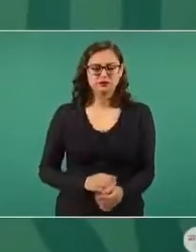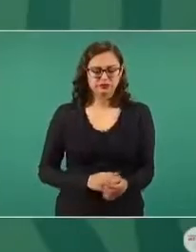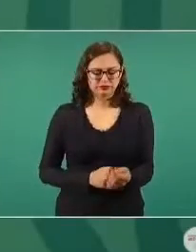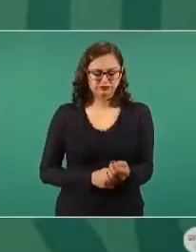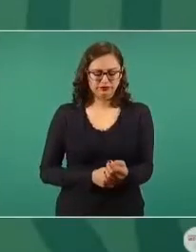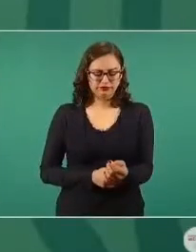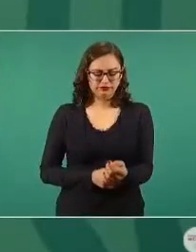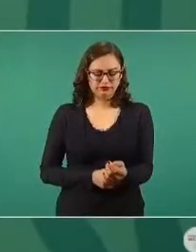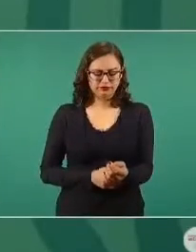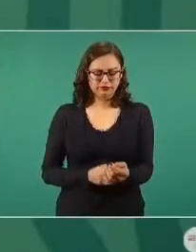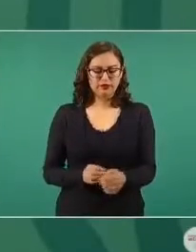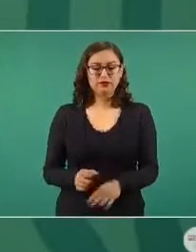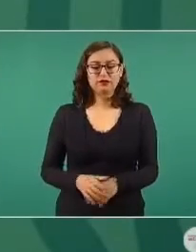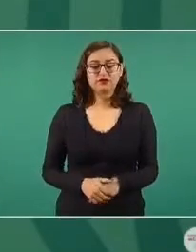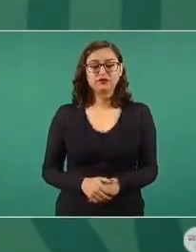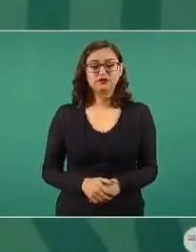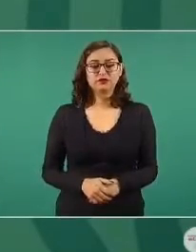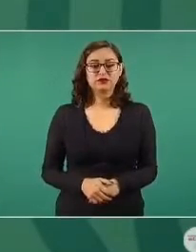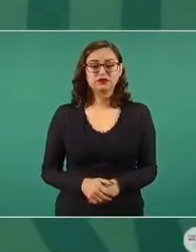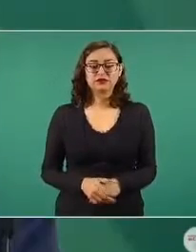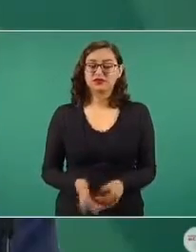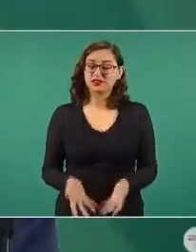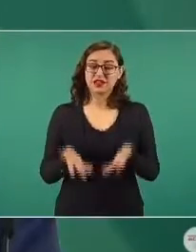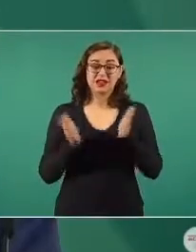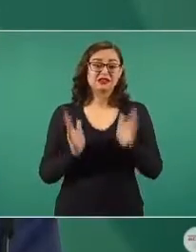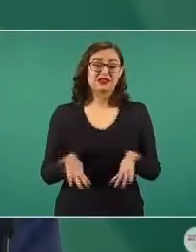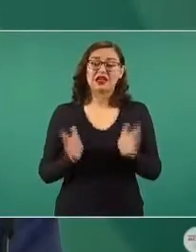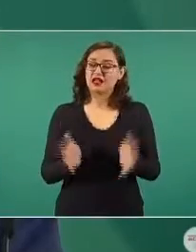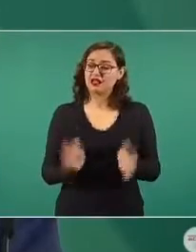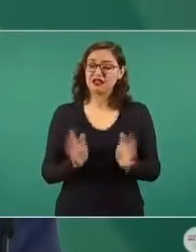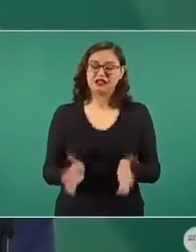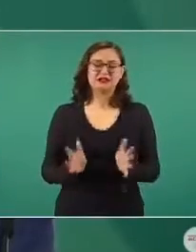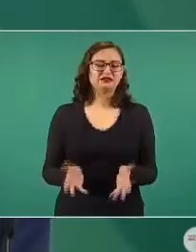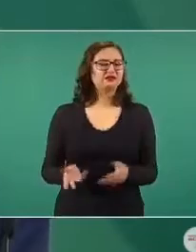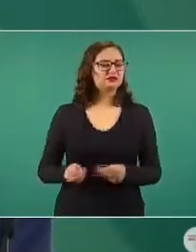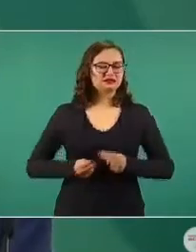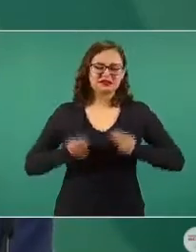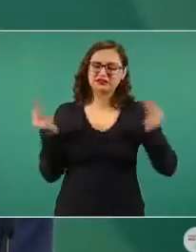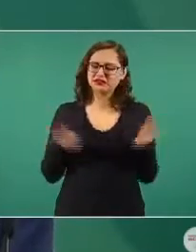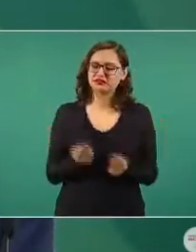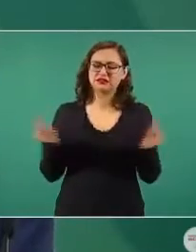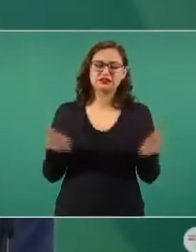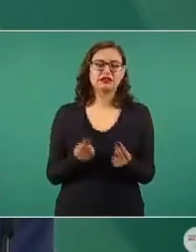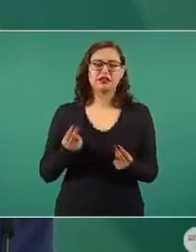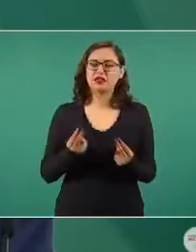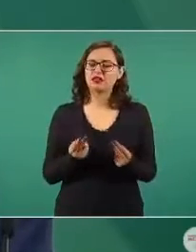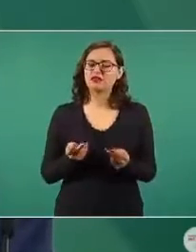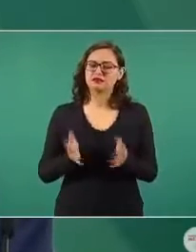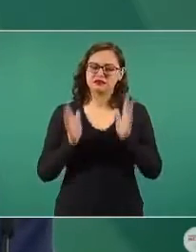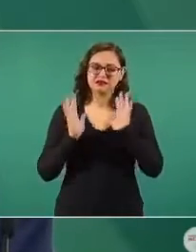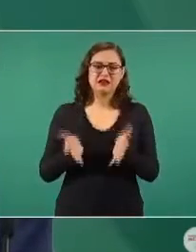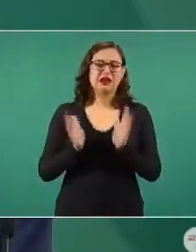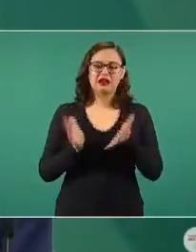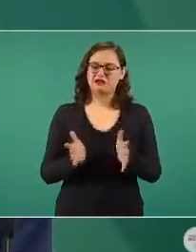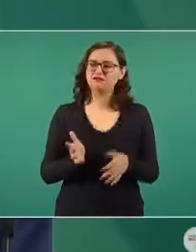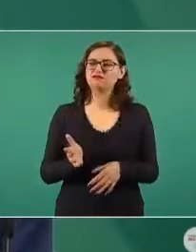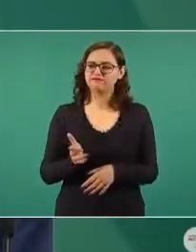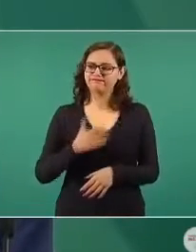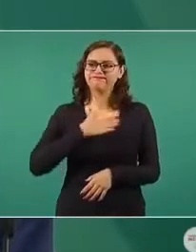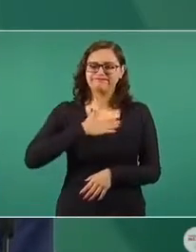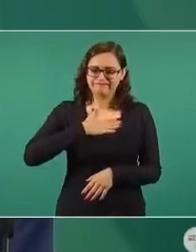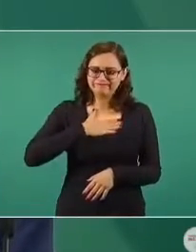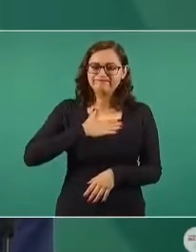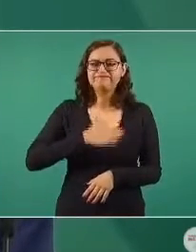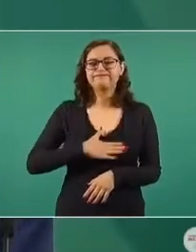Era urgente, necesario, justo el llevar a cabo la transformación.